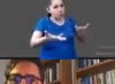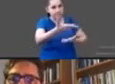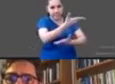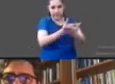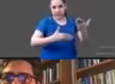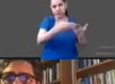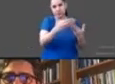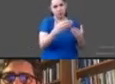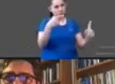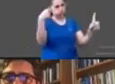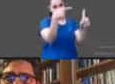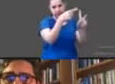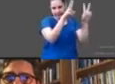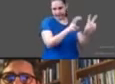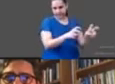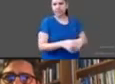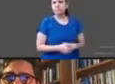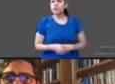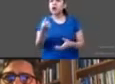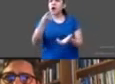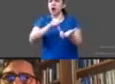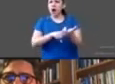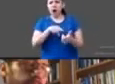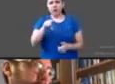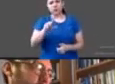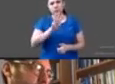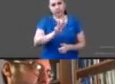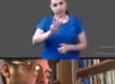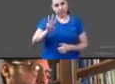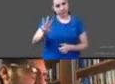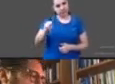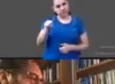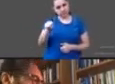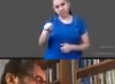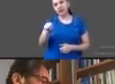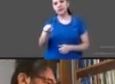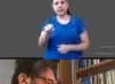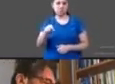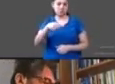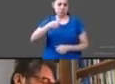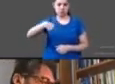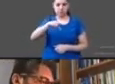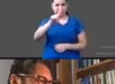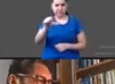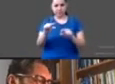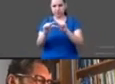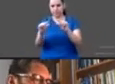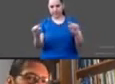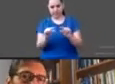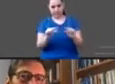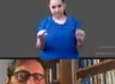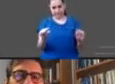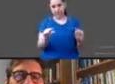Bien, tenemos un repositorio también que les vamos a poner ahora también en las dos redes por las que